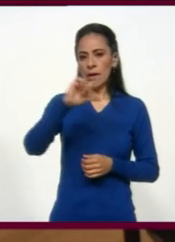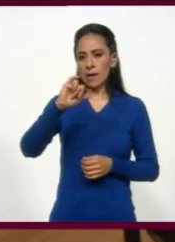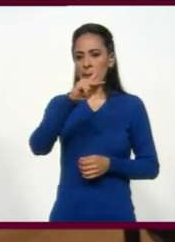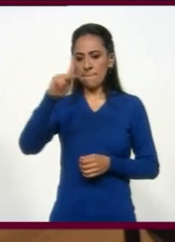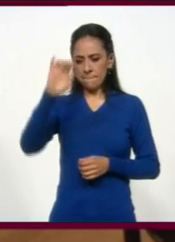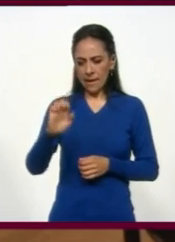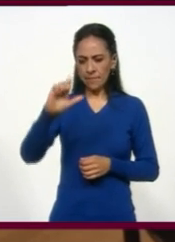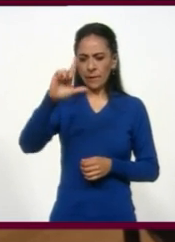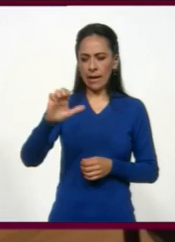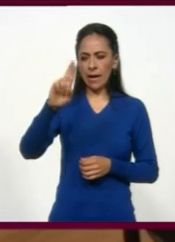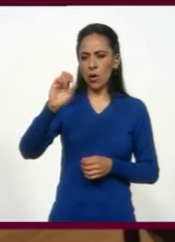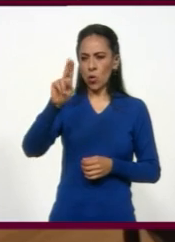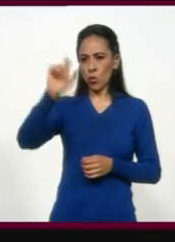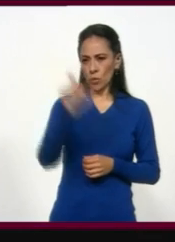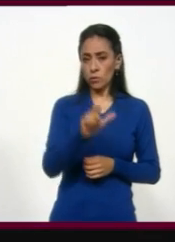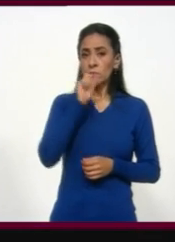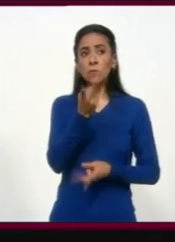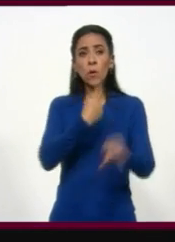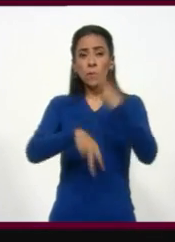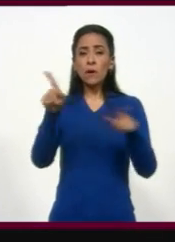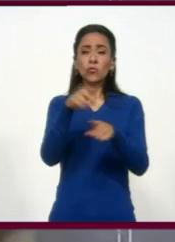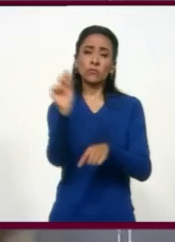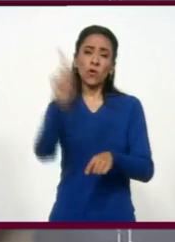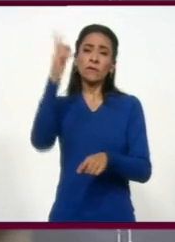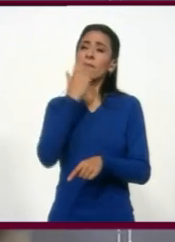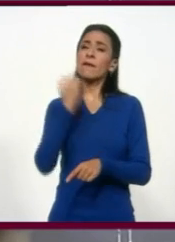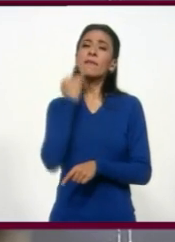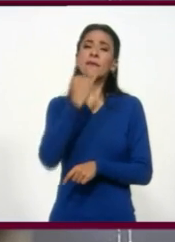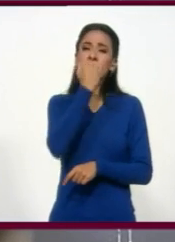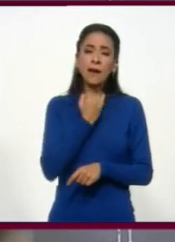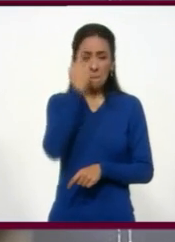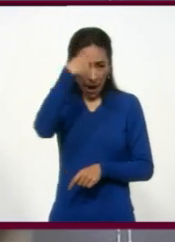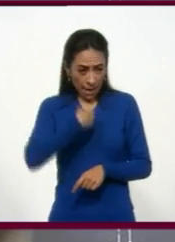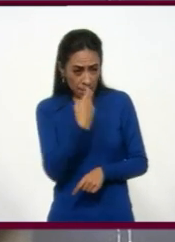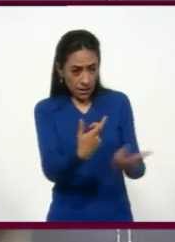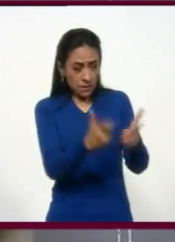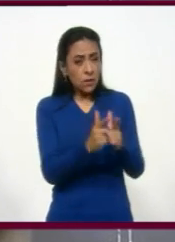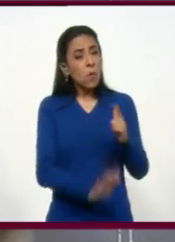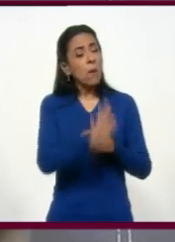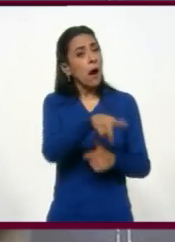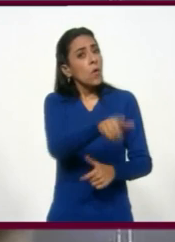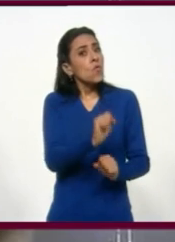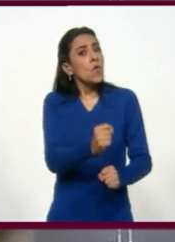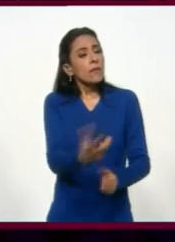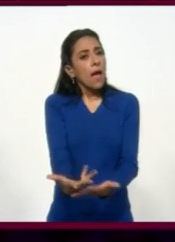se compone de músicos de israel y es para mí el grupo más apasionado por la música urbana